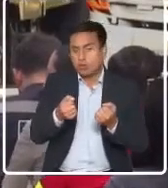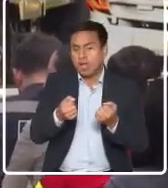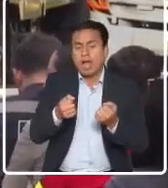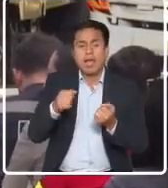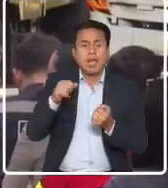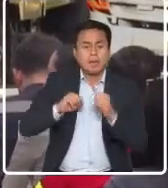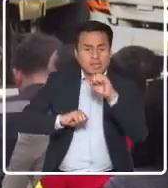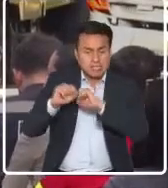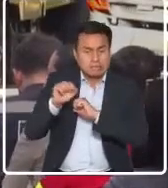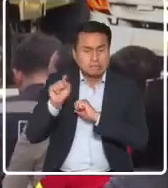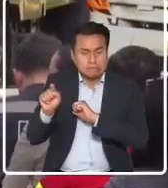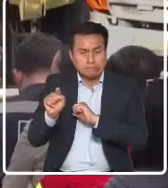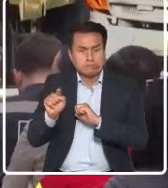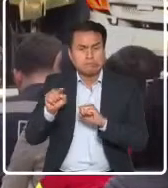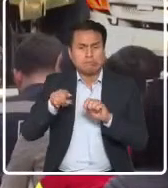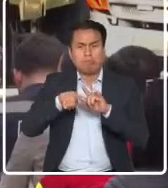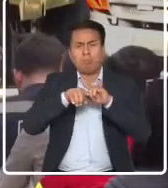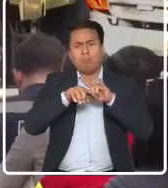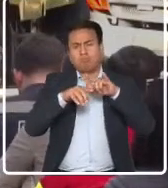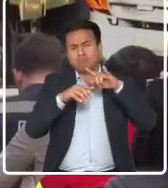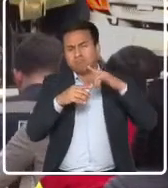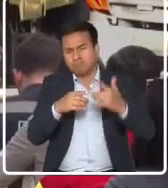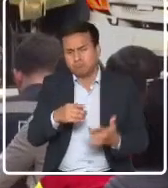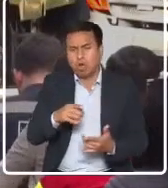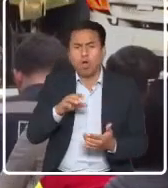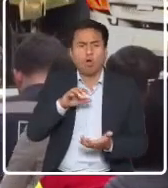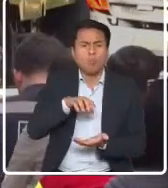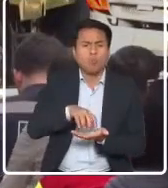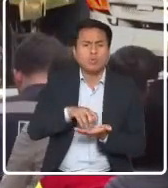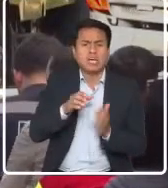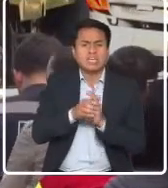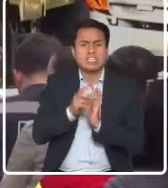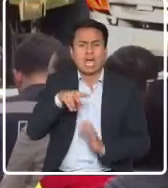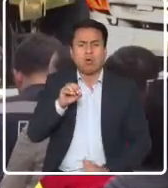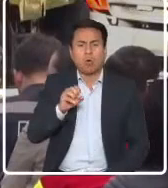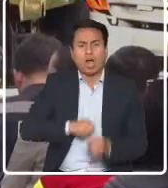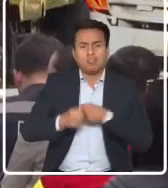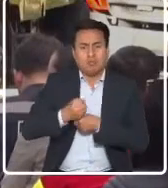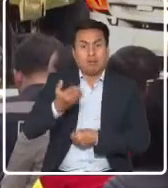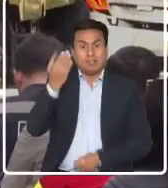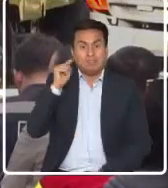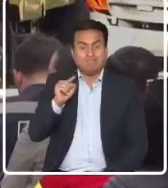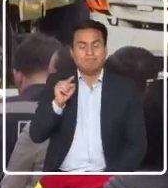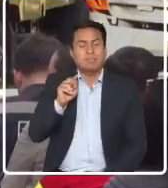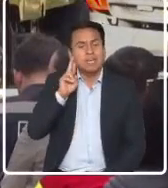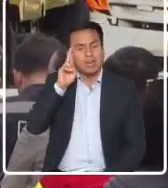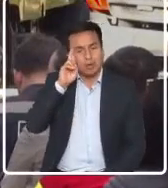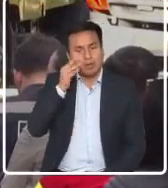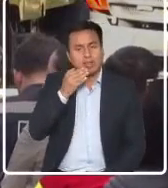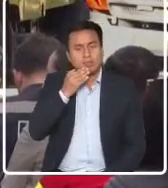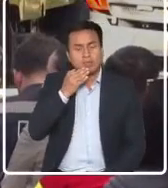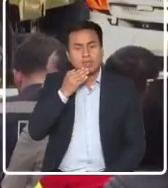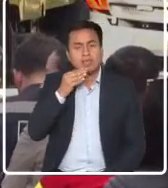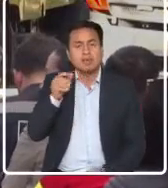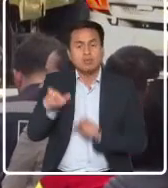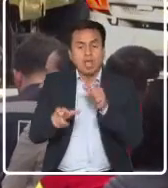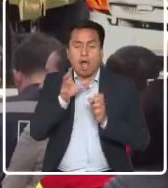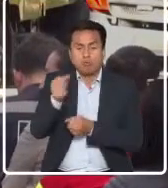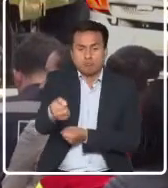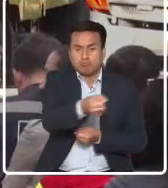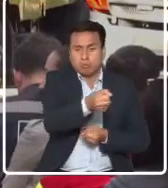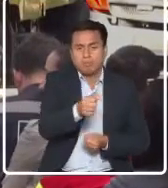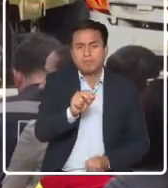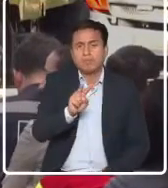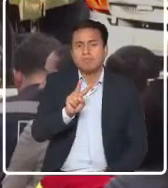Flight Service en un accidente aéreo en la comuna de Chanco ese año. Asimismo, recordamos a los brigadistas fallecidos